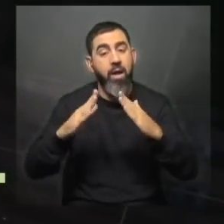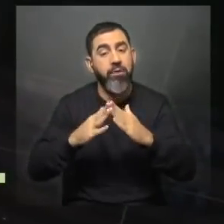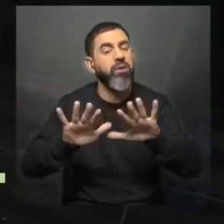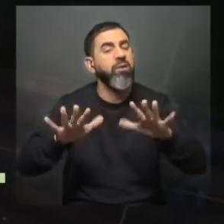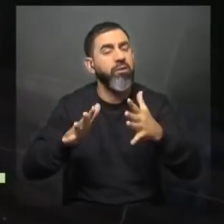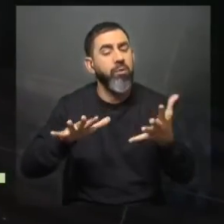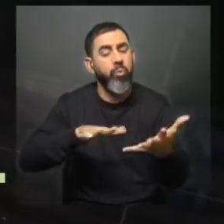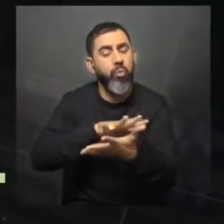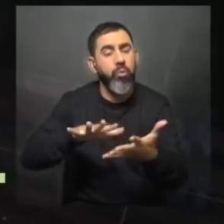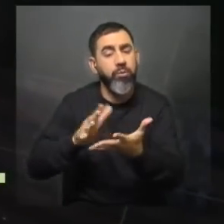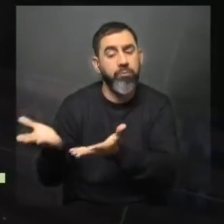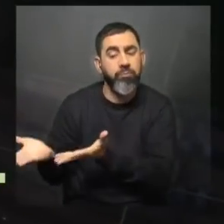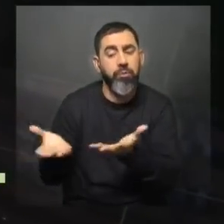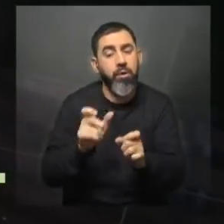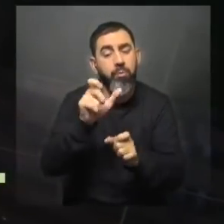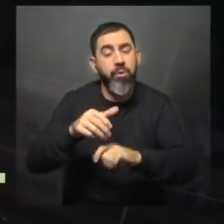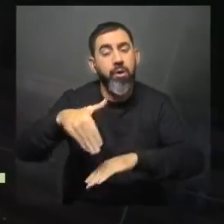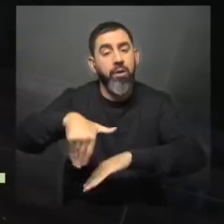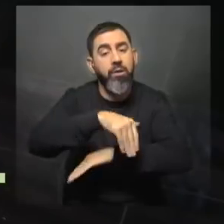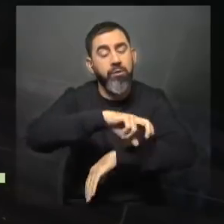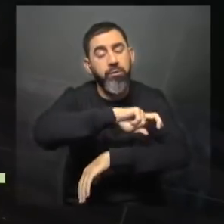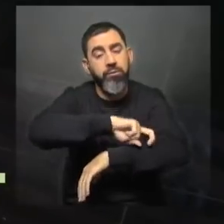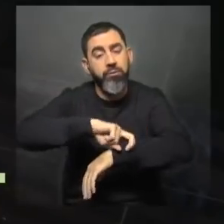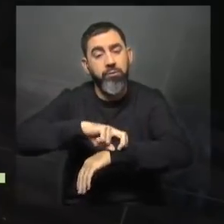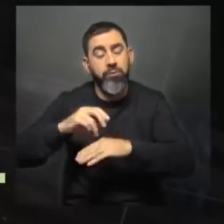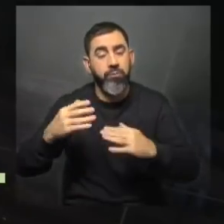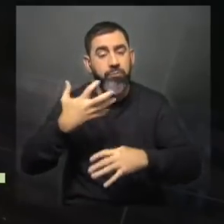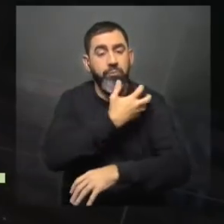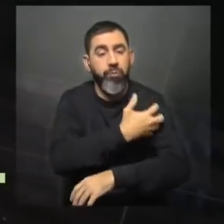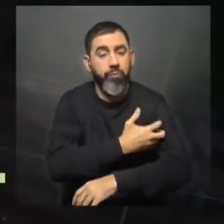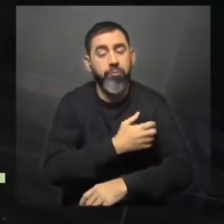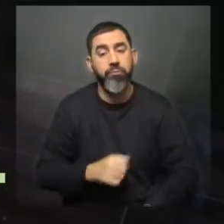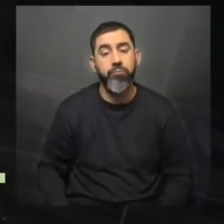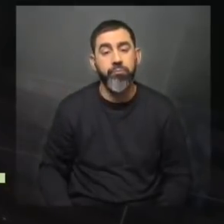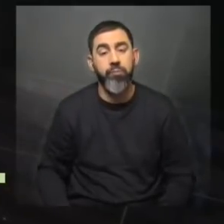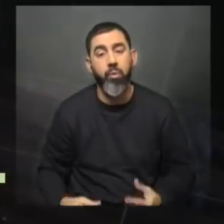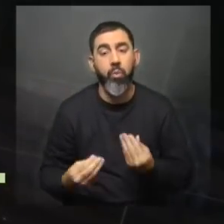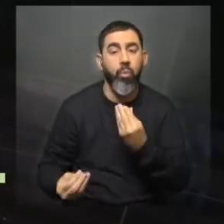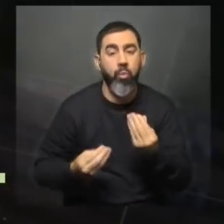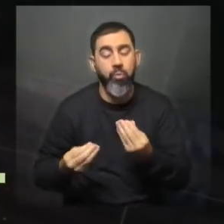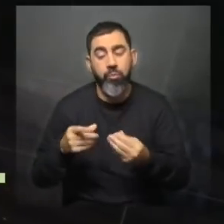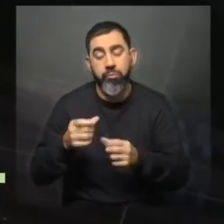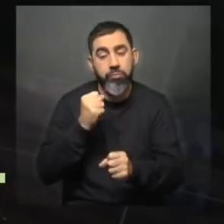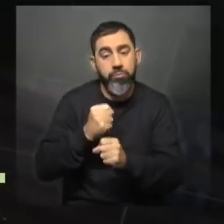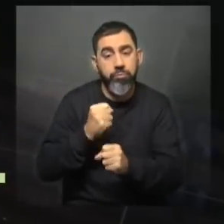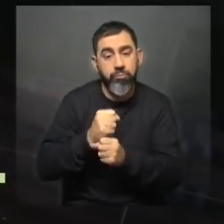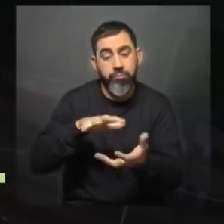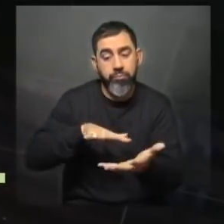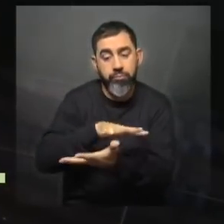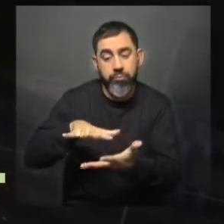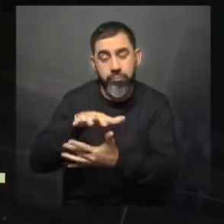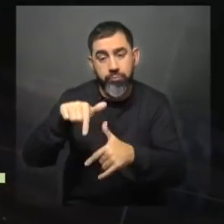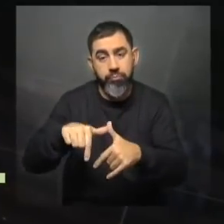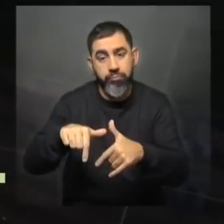espacio donde bueno de acogida de personas en situación de vulnerabilidad Exactamente para hablar de cómo está trabajando justamente el espacio la